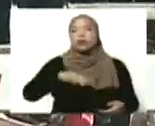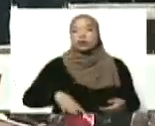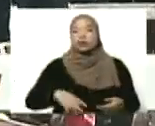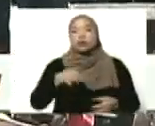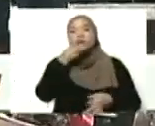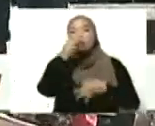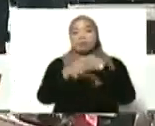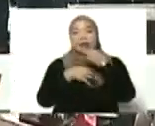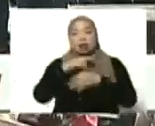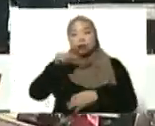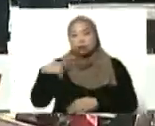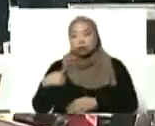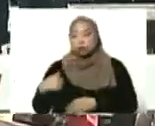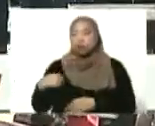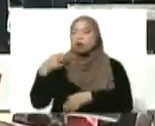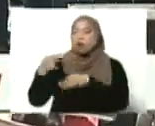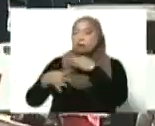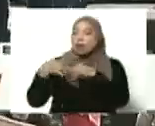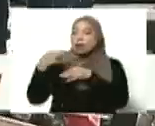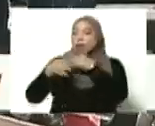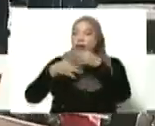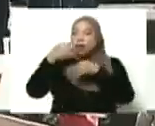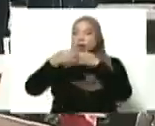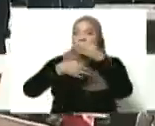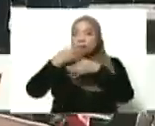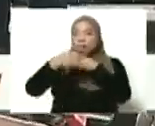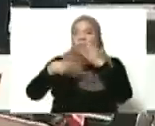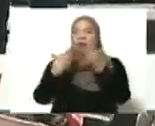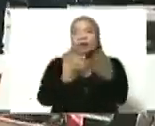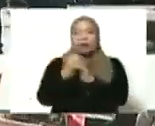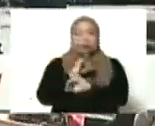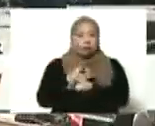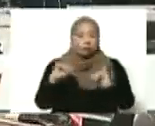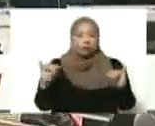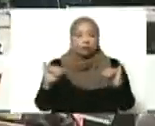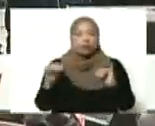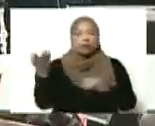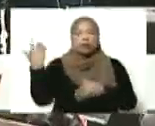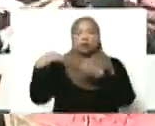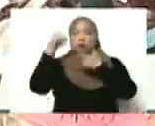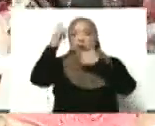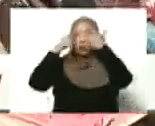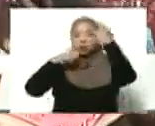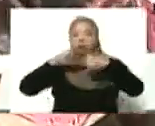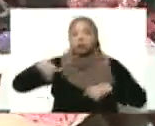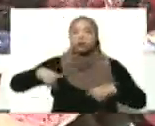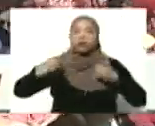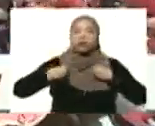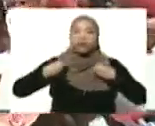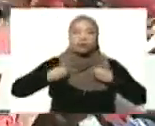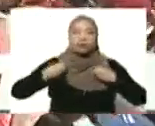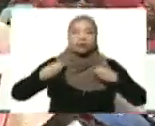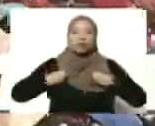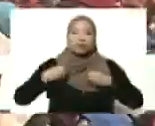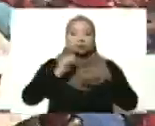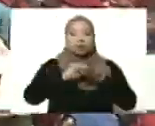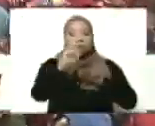contarla nosotros. A nosotros nadie nos va a contar la historia de Chávez porque nosotros la vivimos. No la hemos